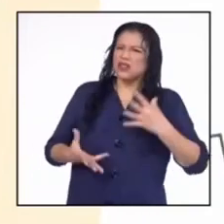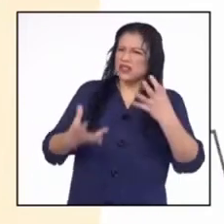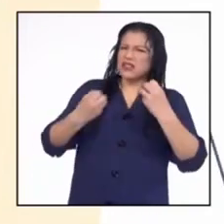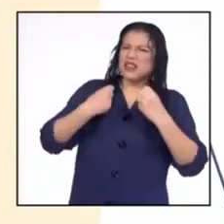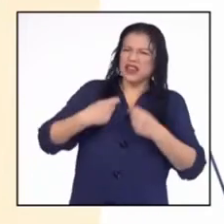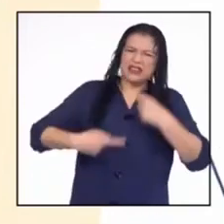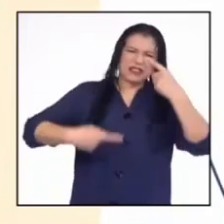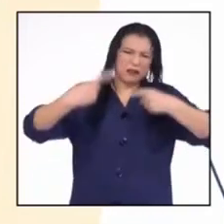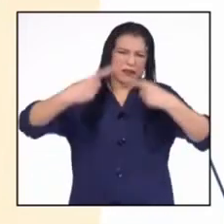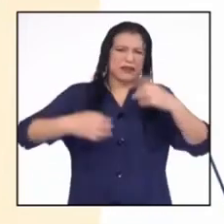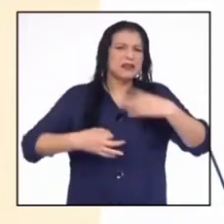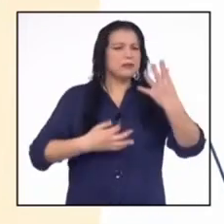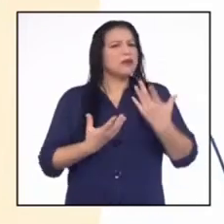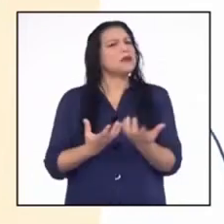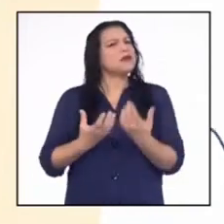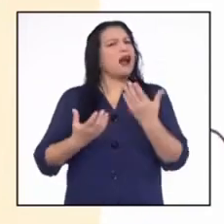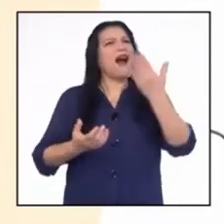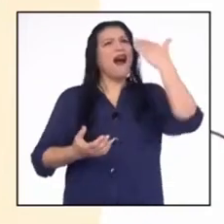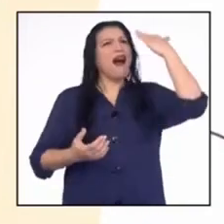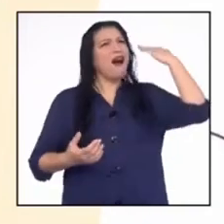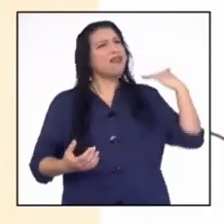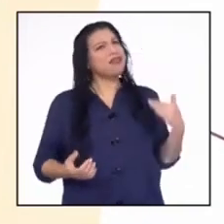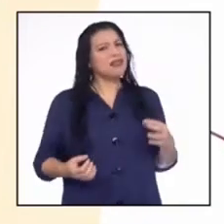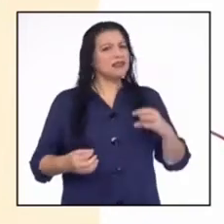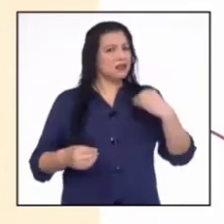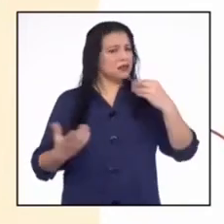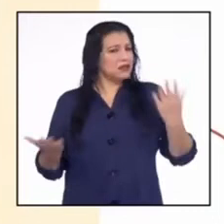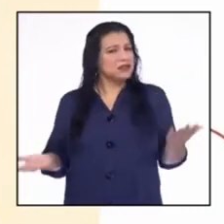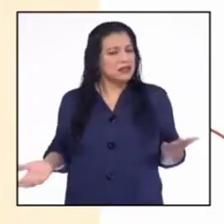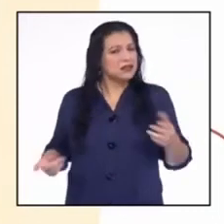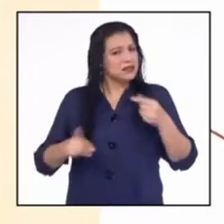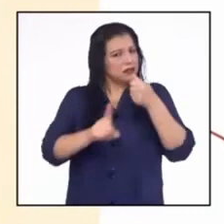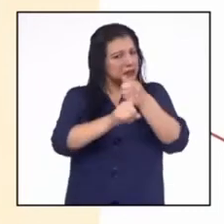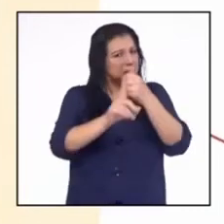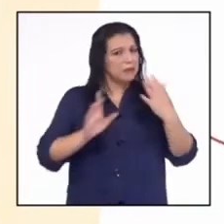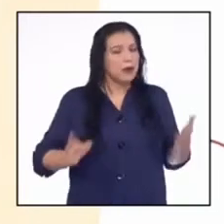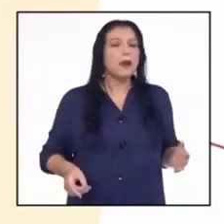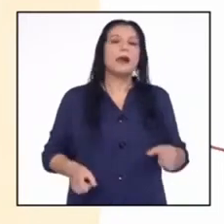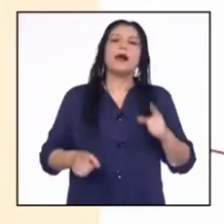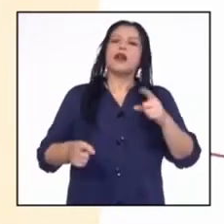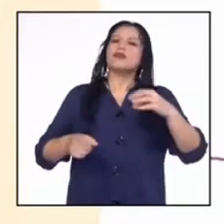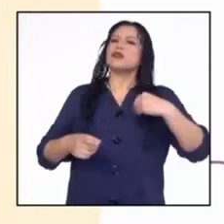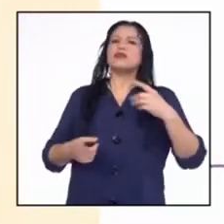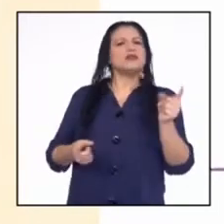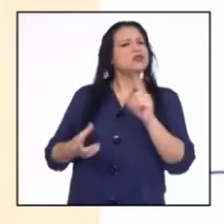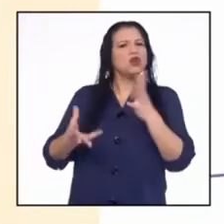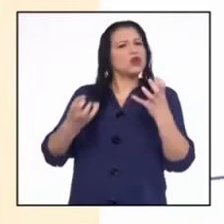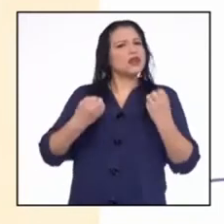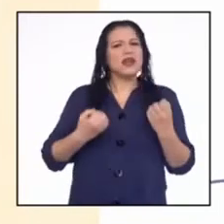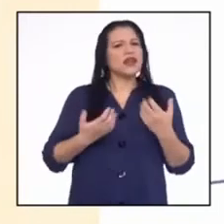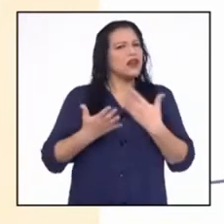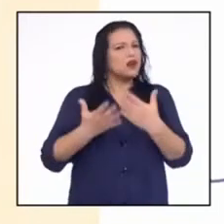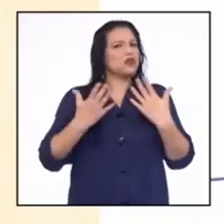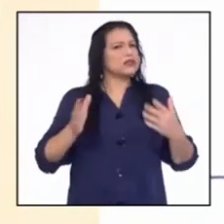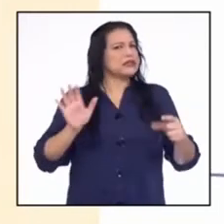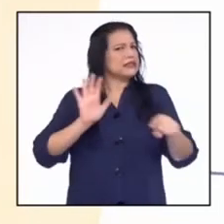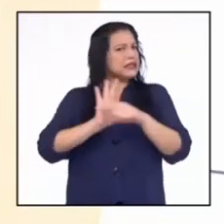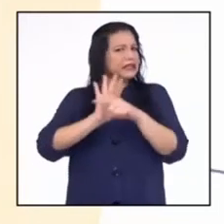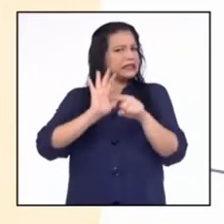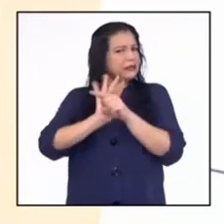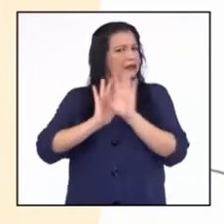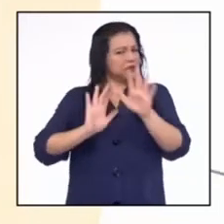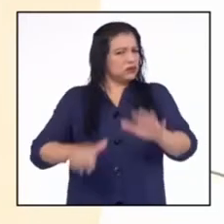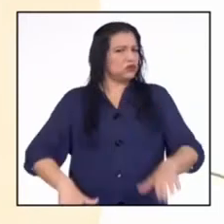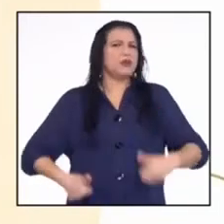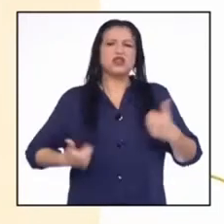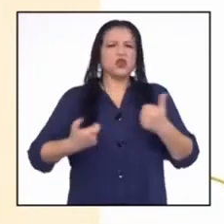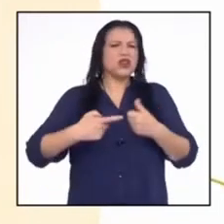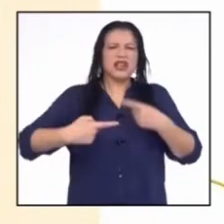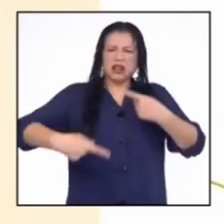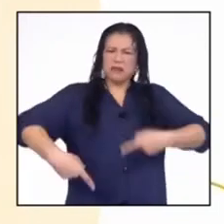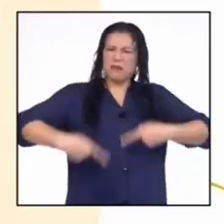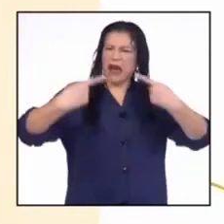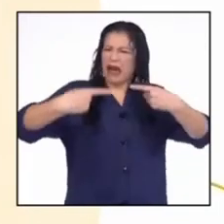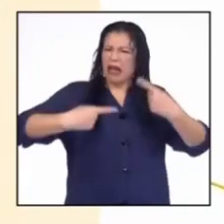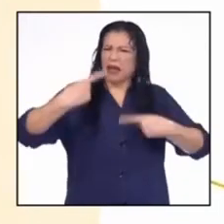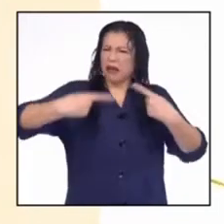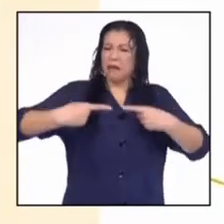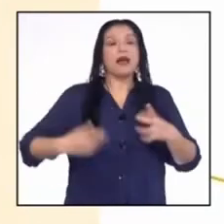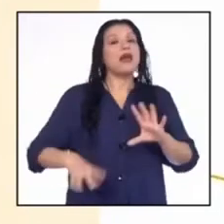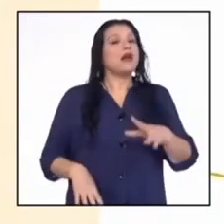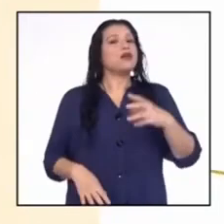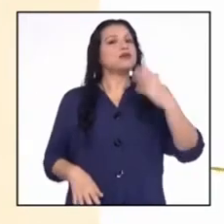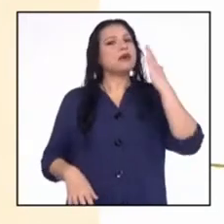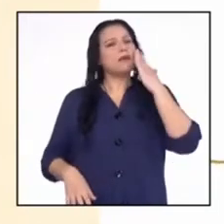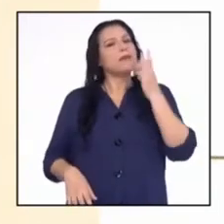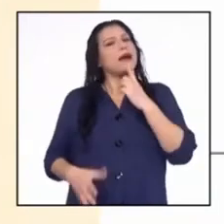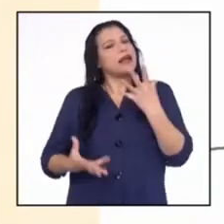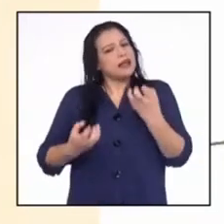suyos cuando fueron adolescentes? Los adolescentes no quieren que cosas malas pasen, no quieren una lucha con sus padres. Su deseo es que